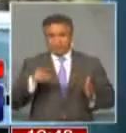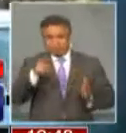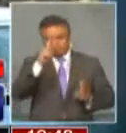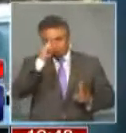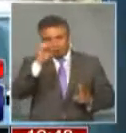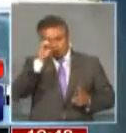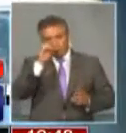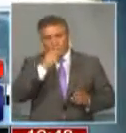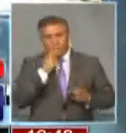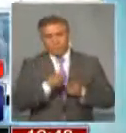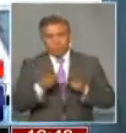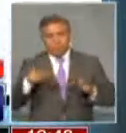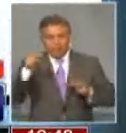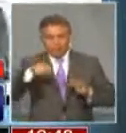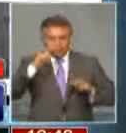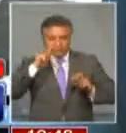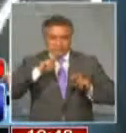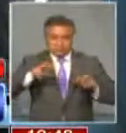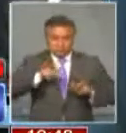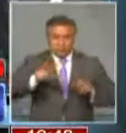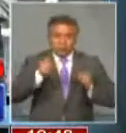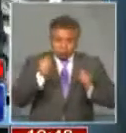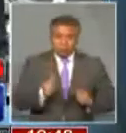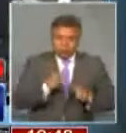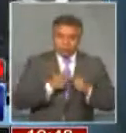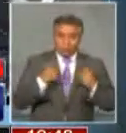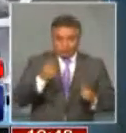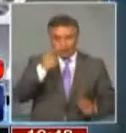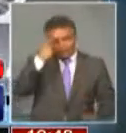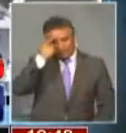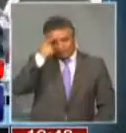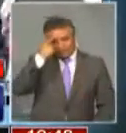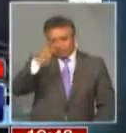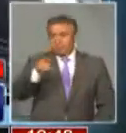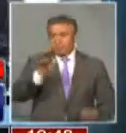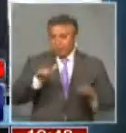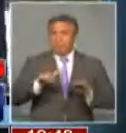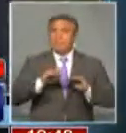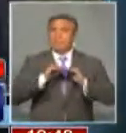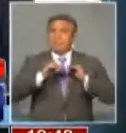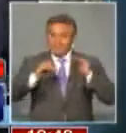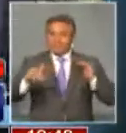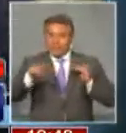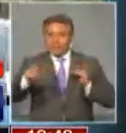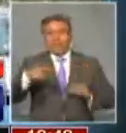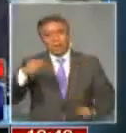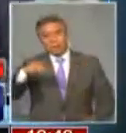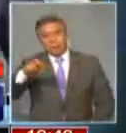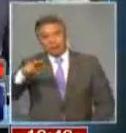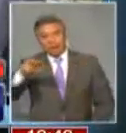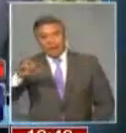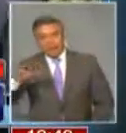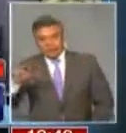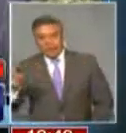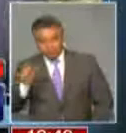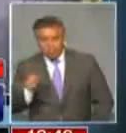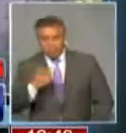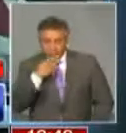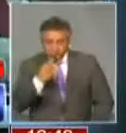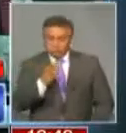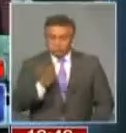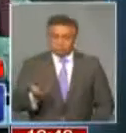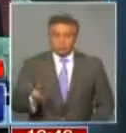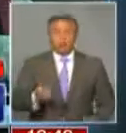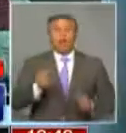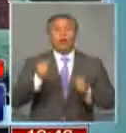opinión pública, está siendo imputada y podríamos pensar que pudiera tener la misma reacción del senador Moreira. Mira,